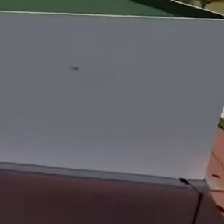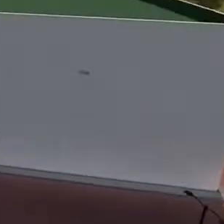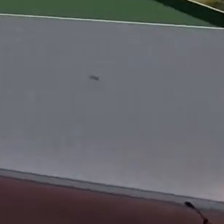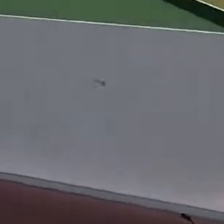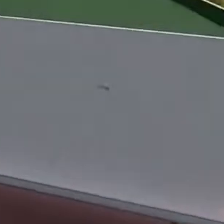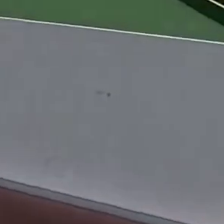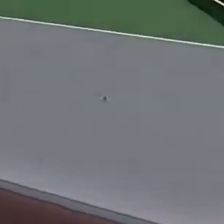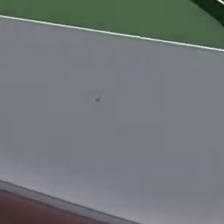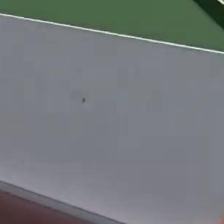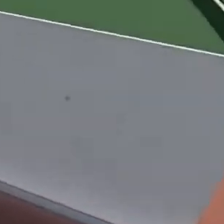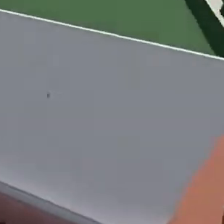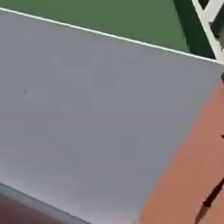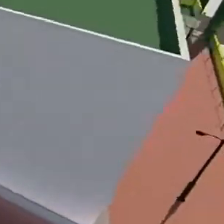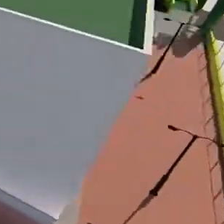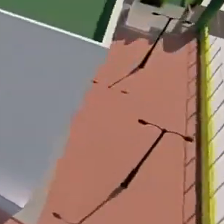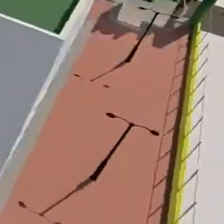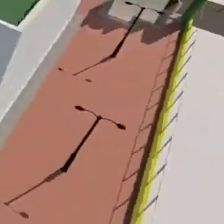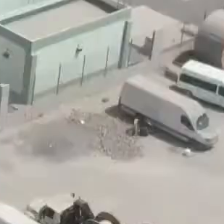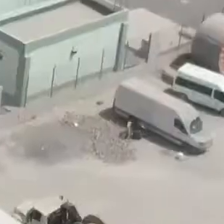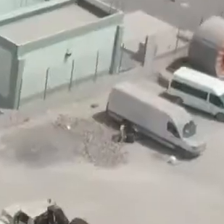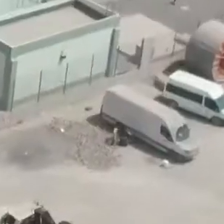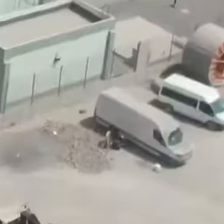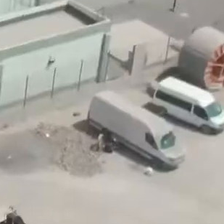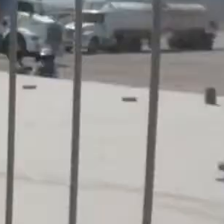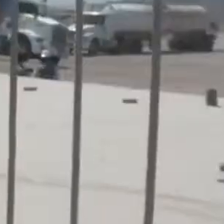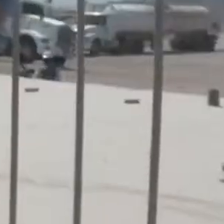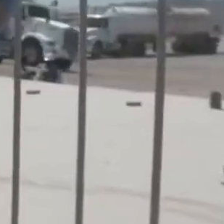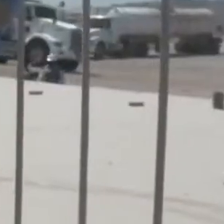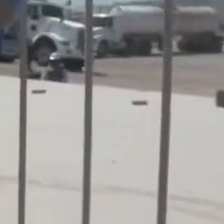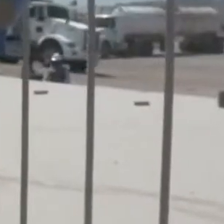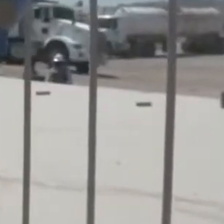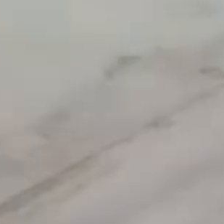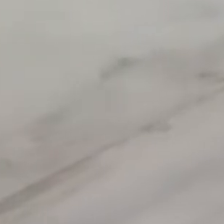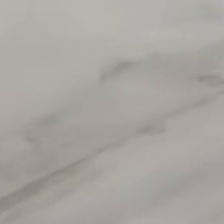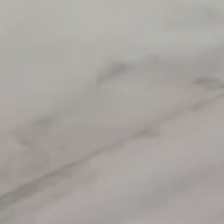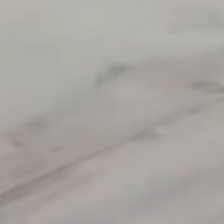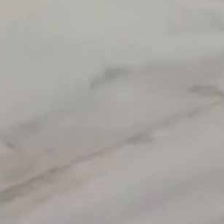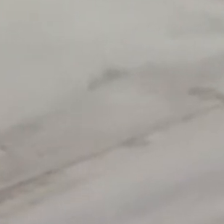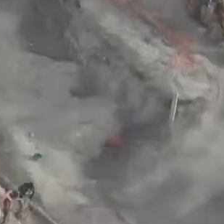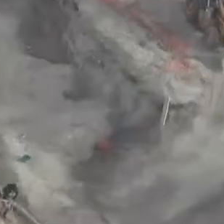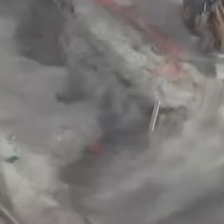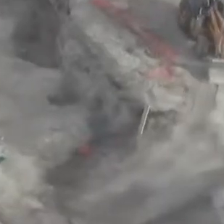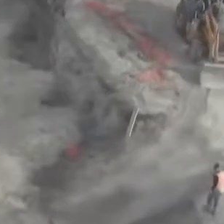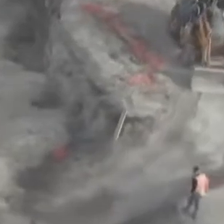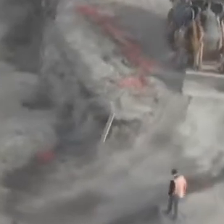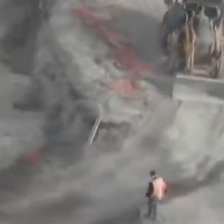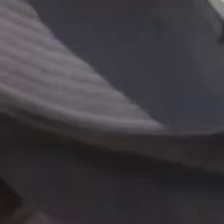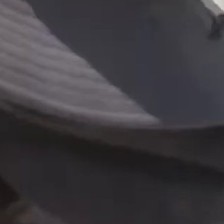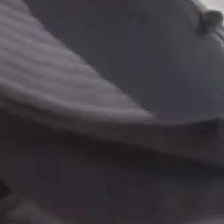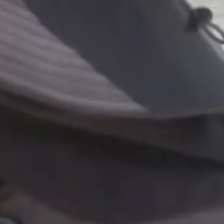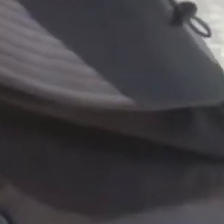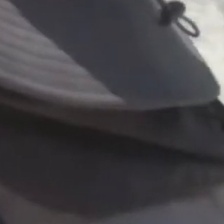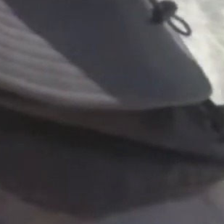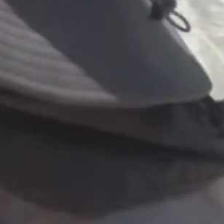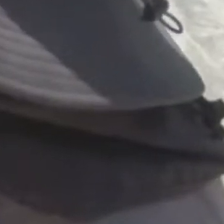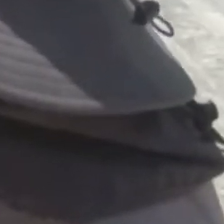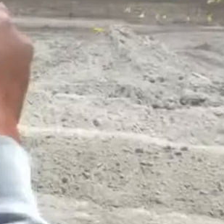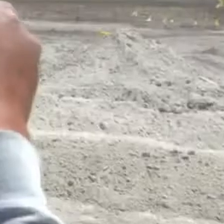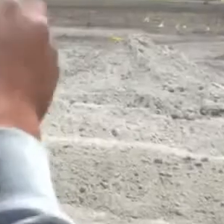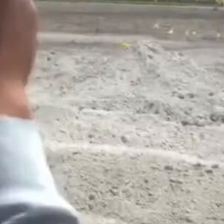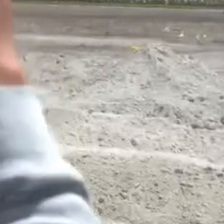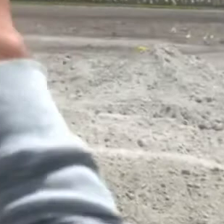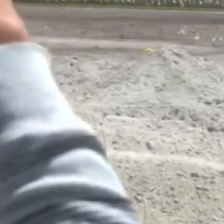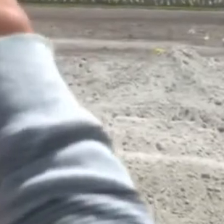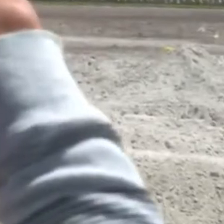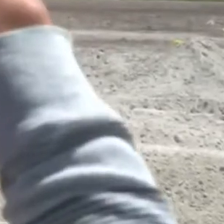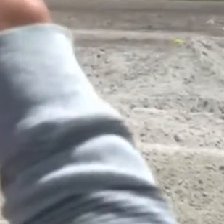las redes eléctricas Voz y Datos, se llevan a cabo referencias topográficas, además de los trabajos de trazo y excavación en áreas